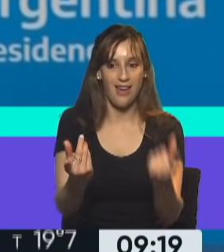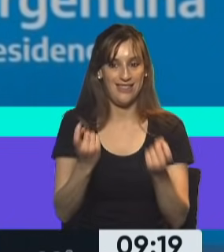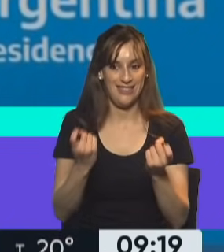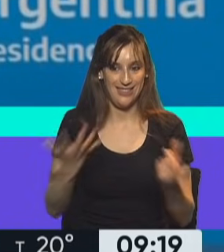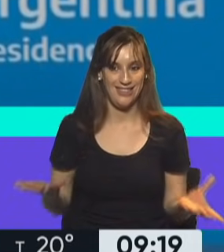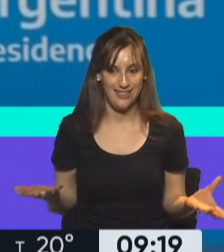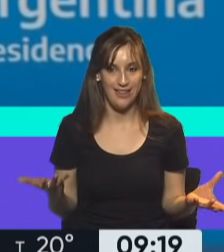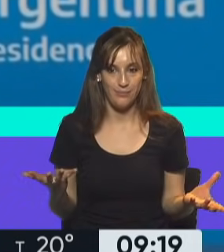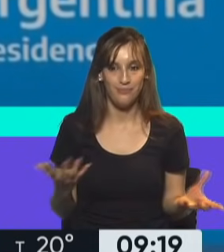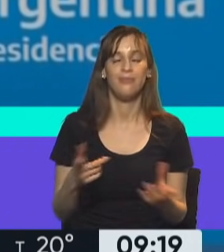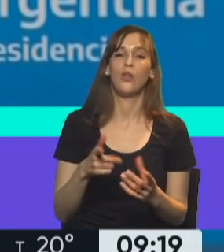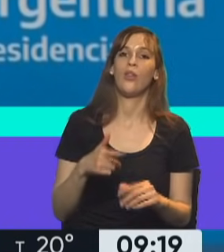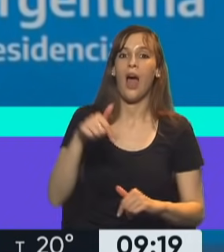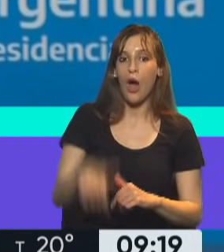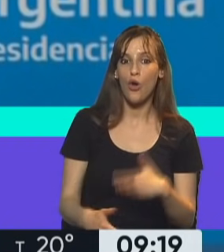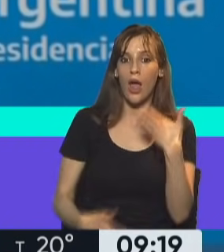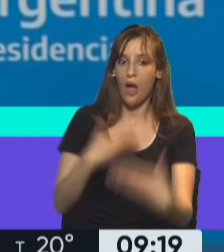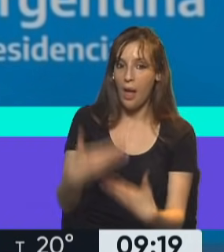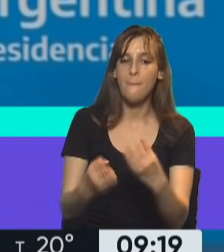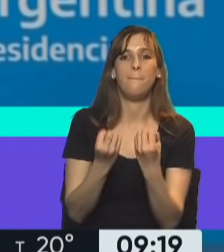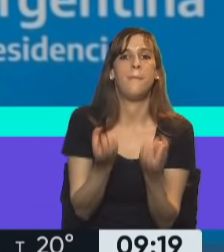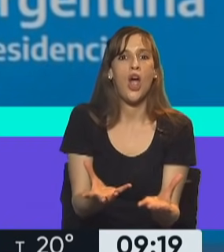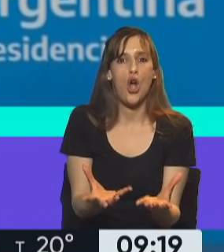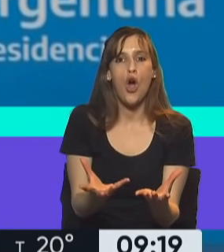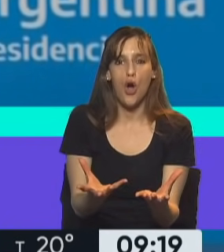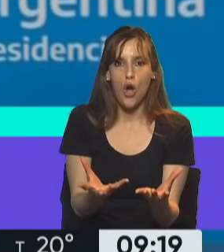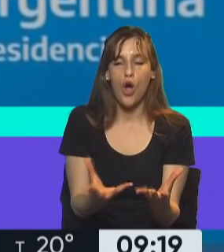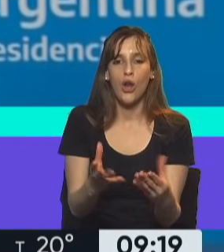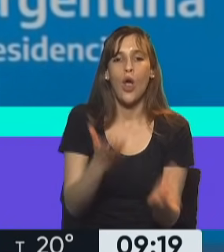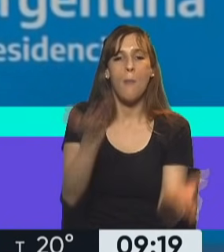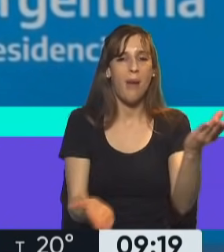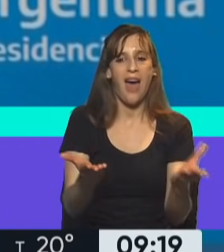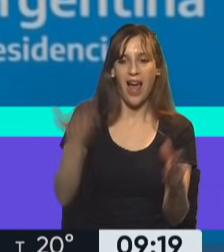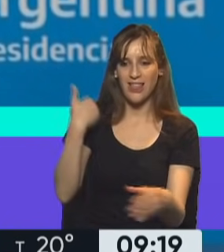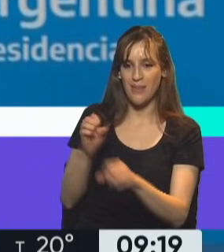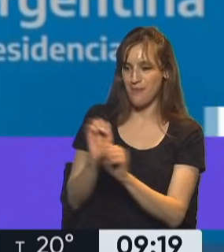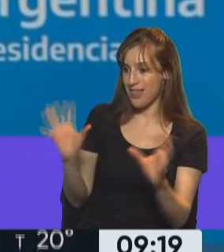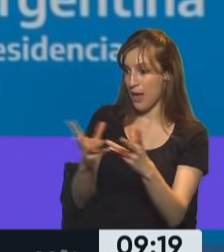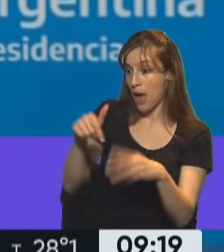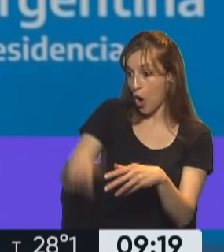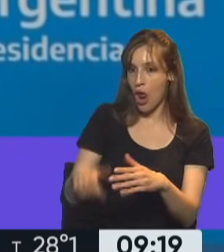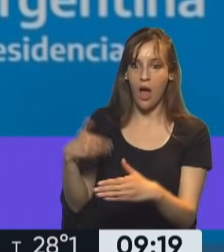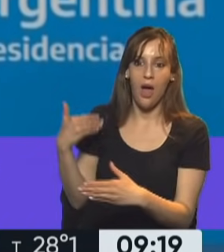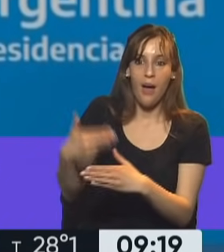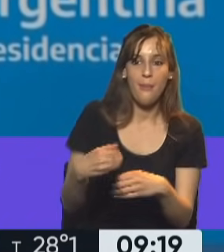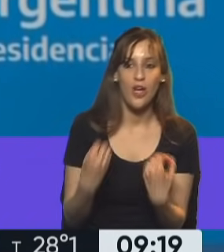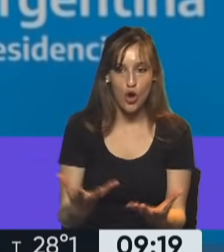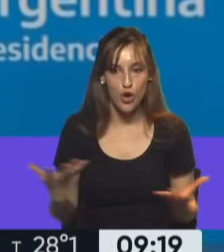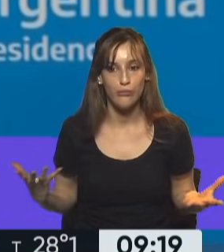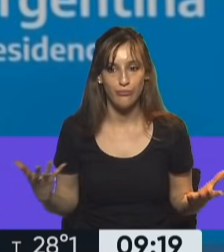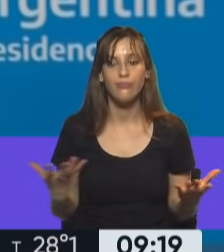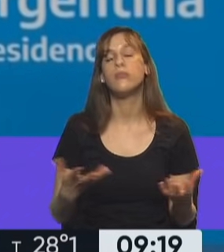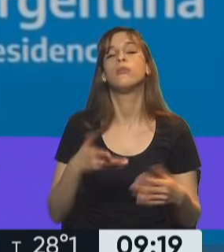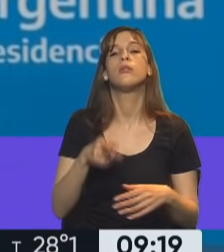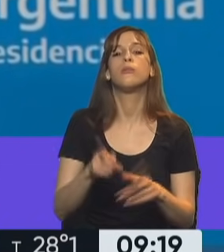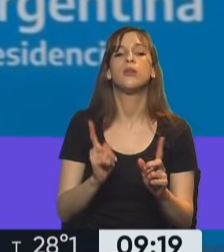estamos empezando a quedar por encima de los números de prepandemia. Así que es un día con buenas noticias que esperamos